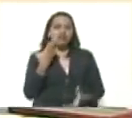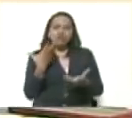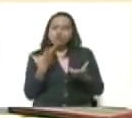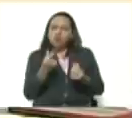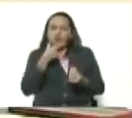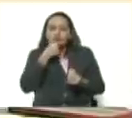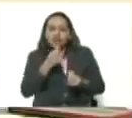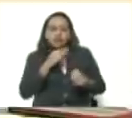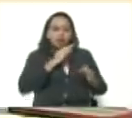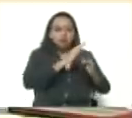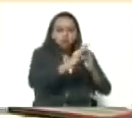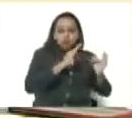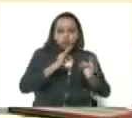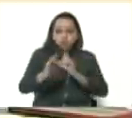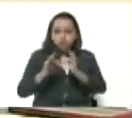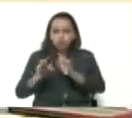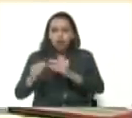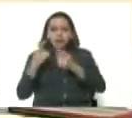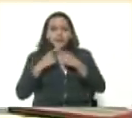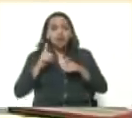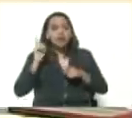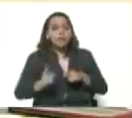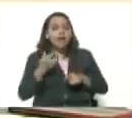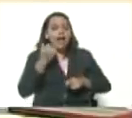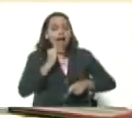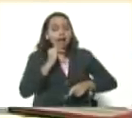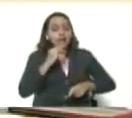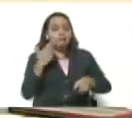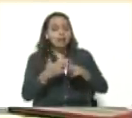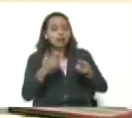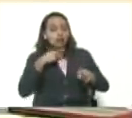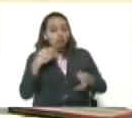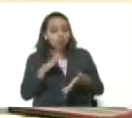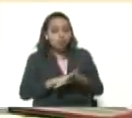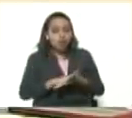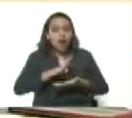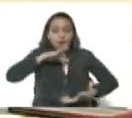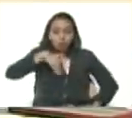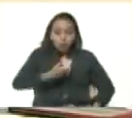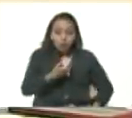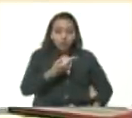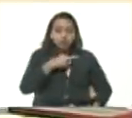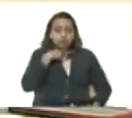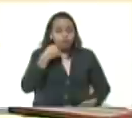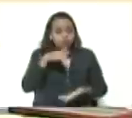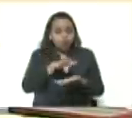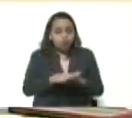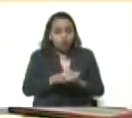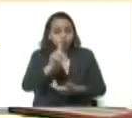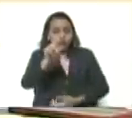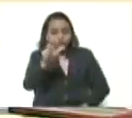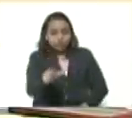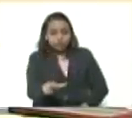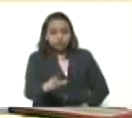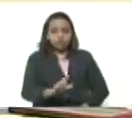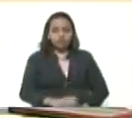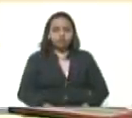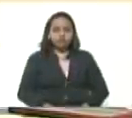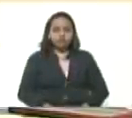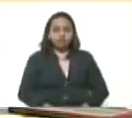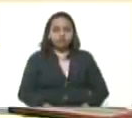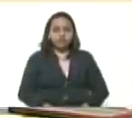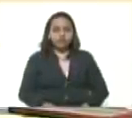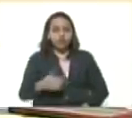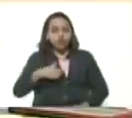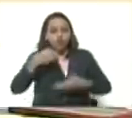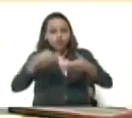altamente contagiosa, pero también letal. O sea, el COVID puede provocar la muerte a un paciente. Y yo siempre